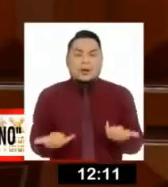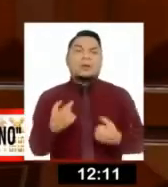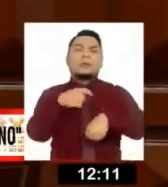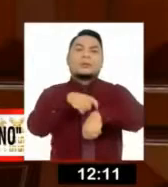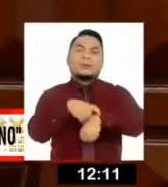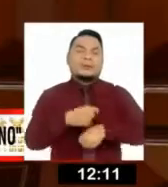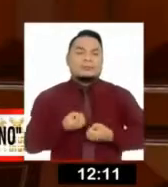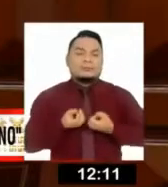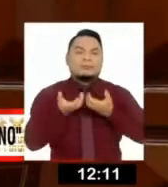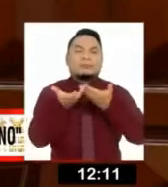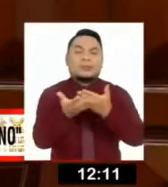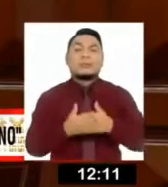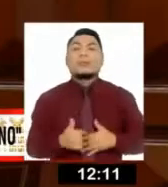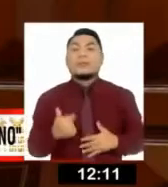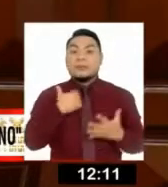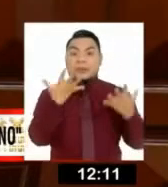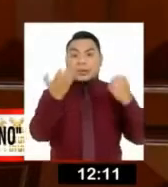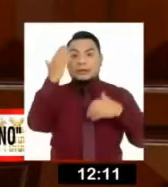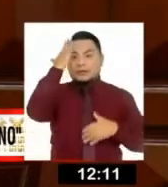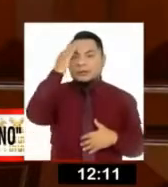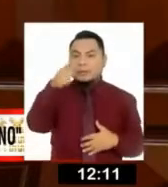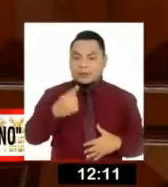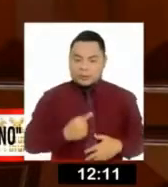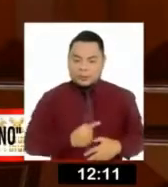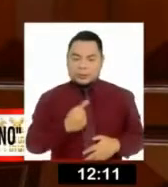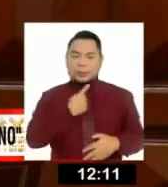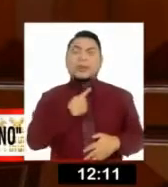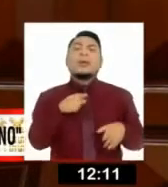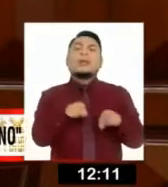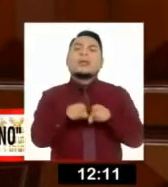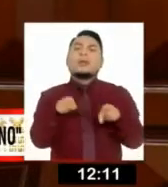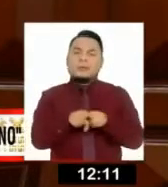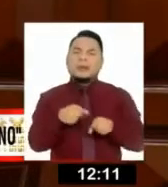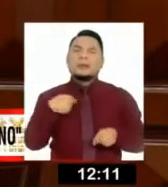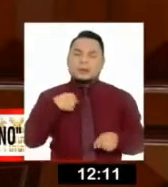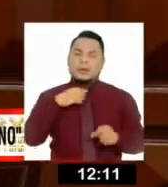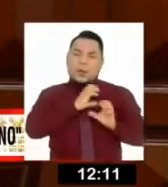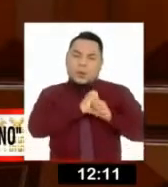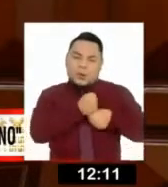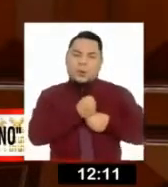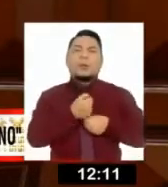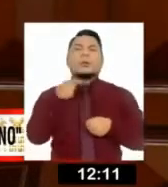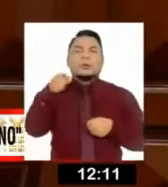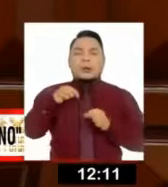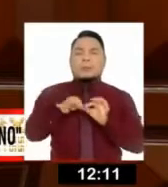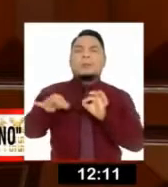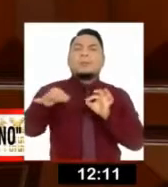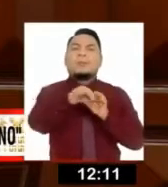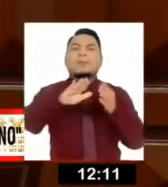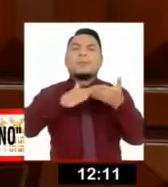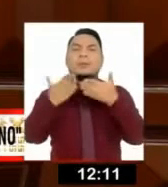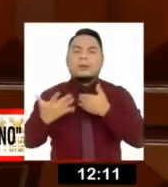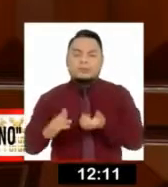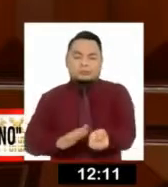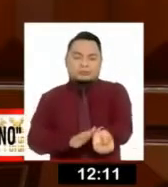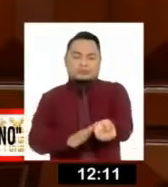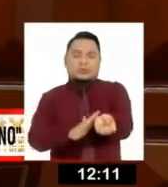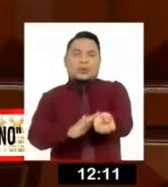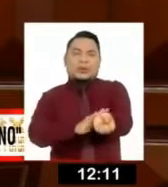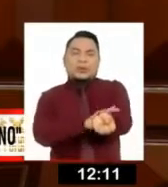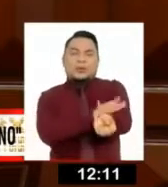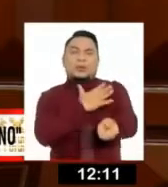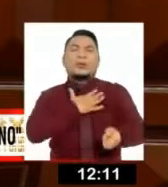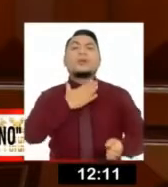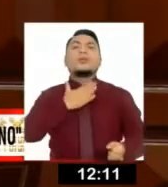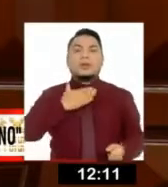momento. Quiero que sepan que el orgullo y el dolor del Perú profundo corre por mis venas, que yo también